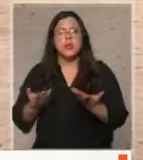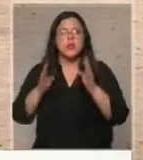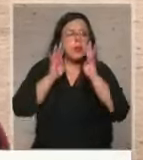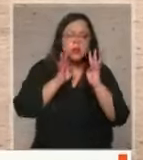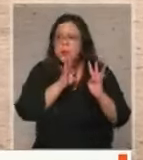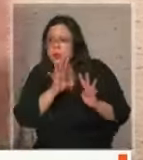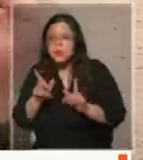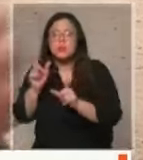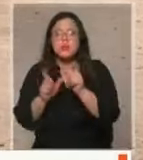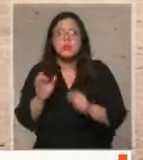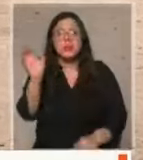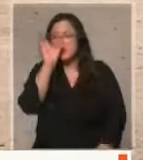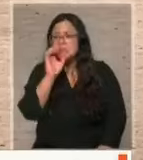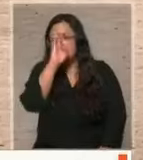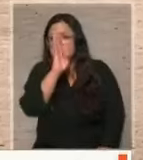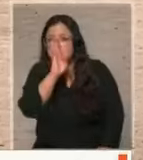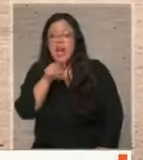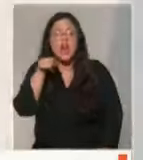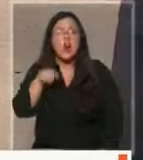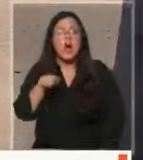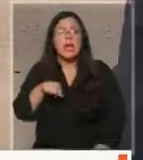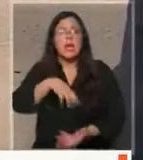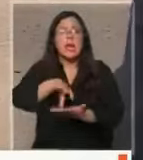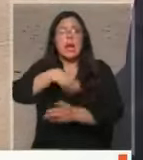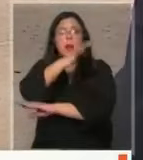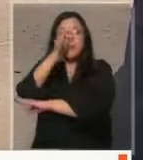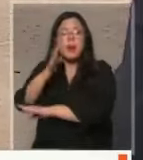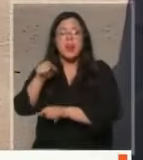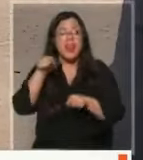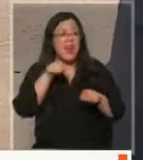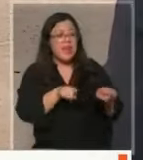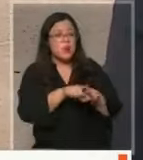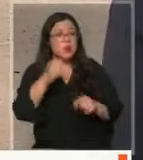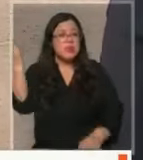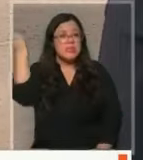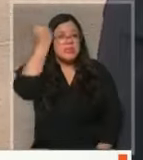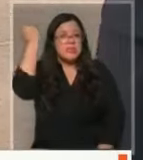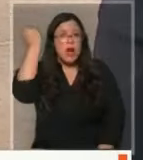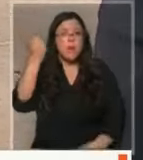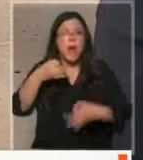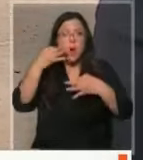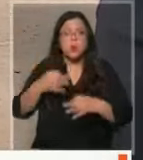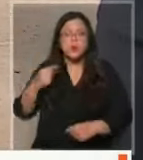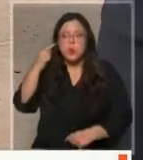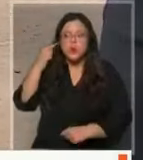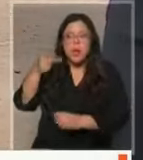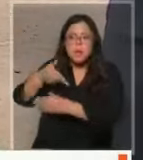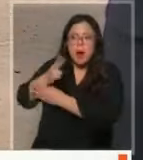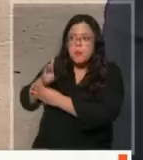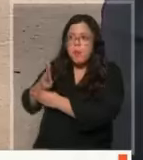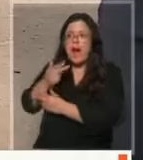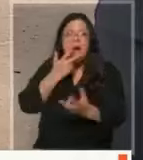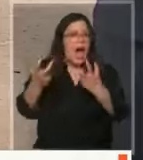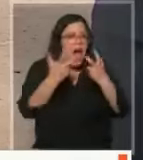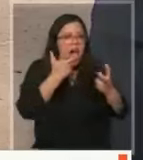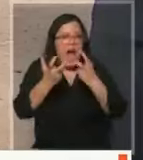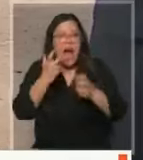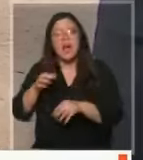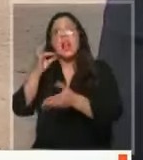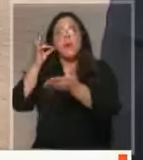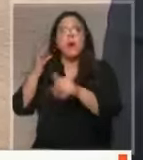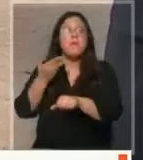andaba paseando los perritos aquí en el parque. Fue un poco traumático, porque sentir después los balazos, los gritos de la señora que